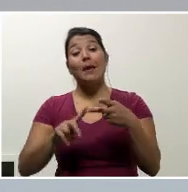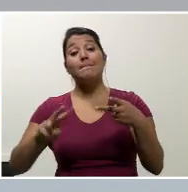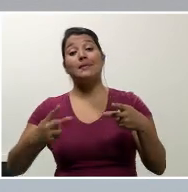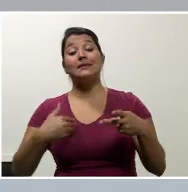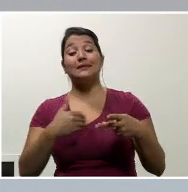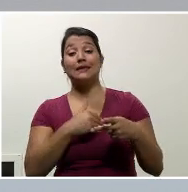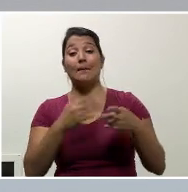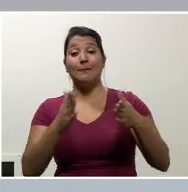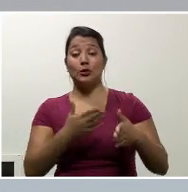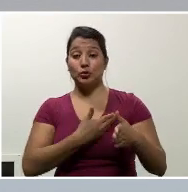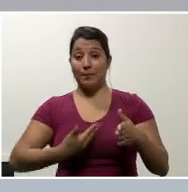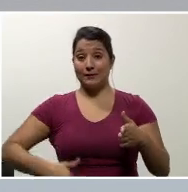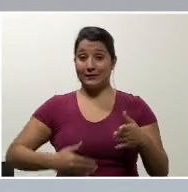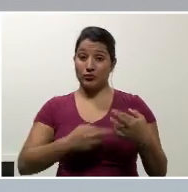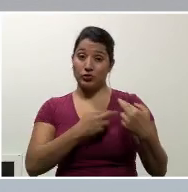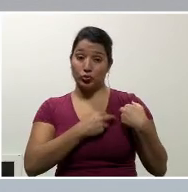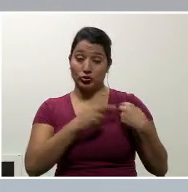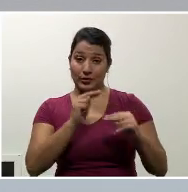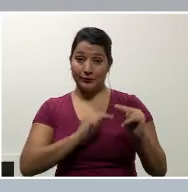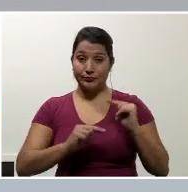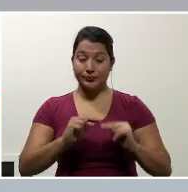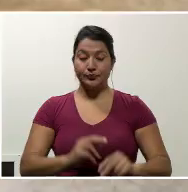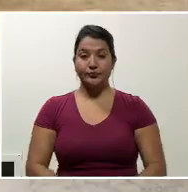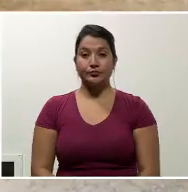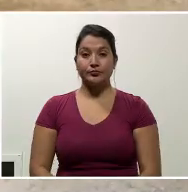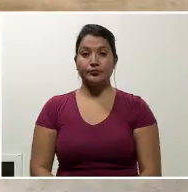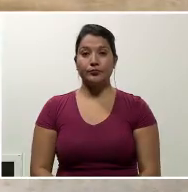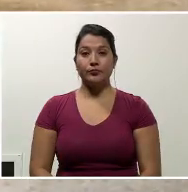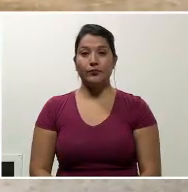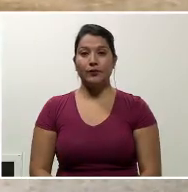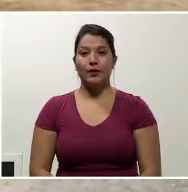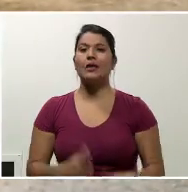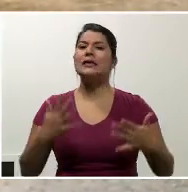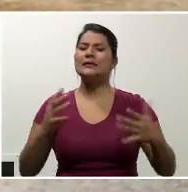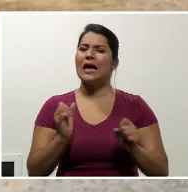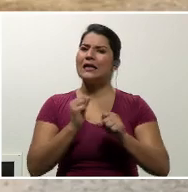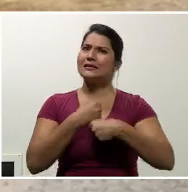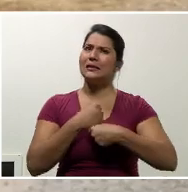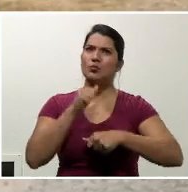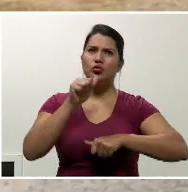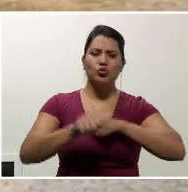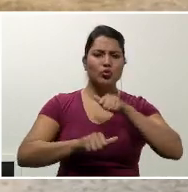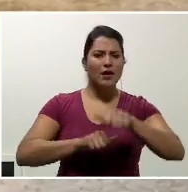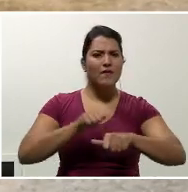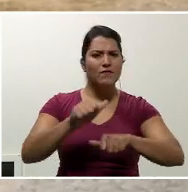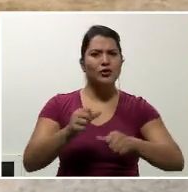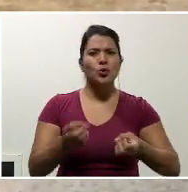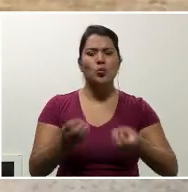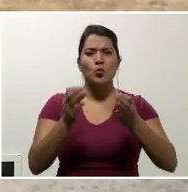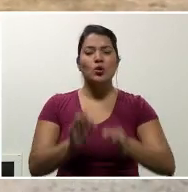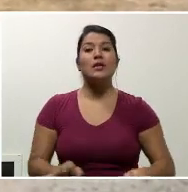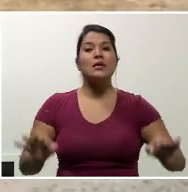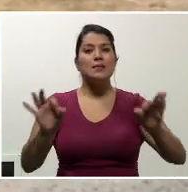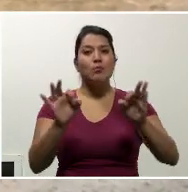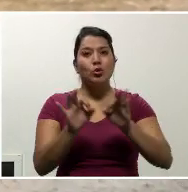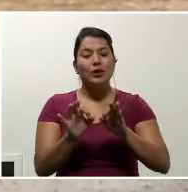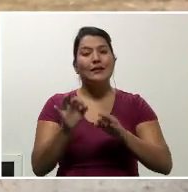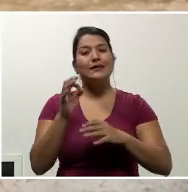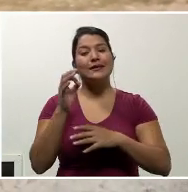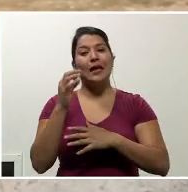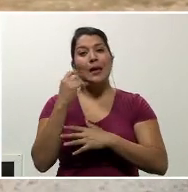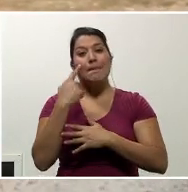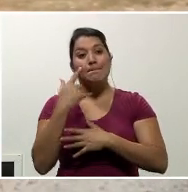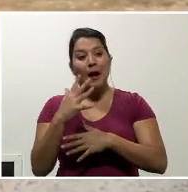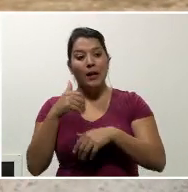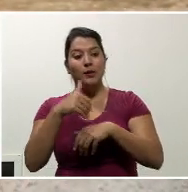viceministro de la Presidencia que está a cargo de estas negociaciones. Se ha hecho un esfuerzo importante por aumentar la presencia policial, por realizar un despliegue mucho